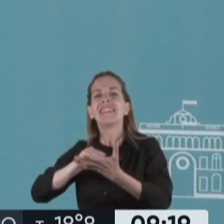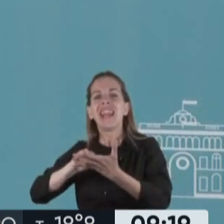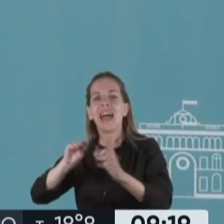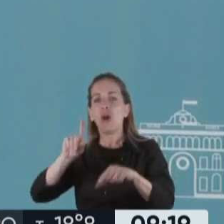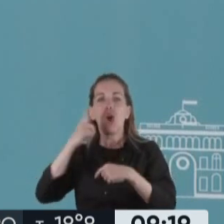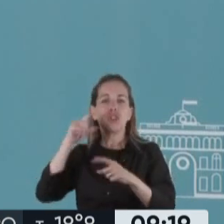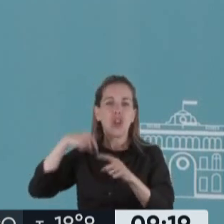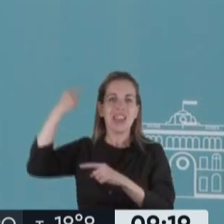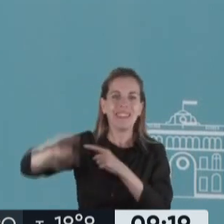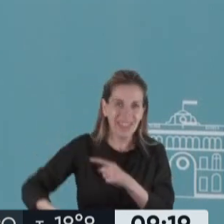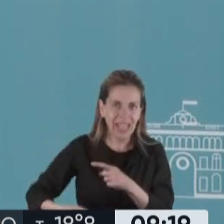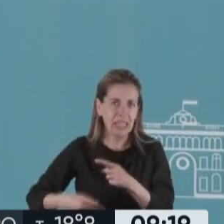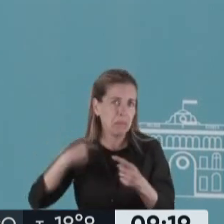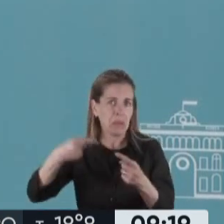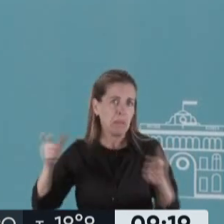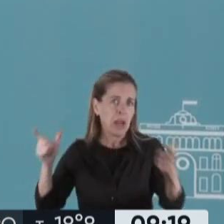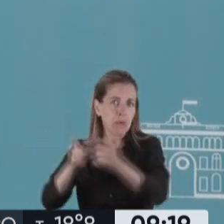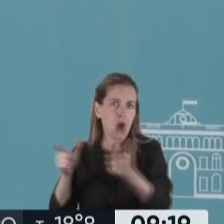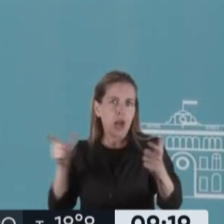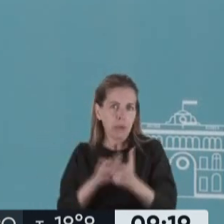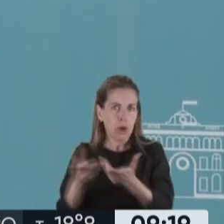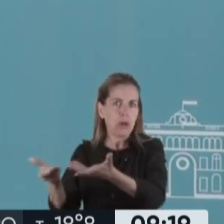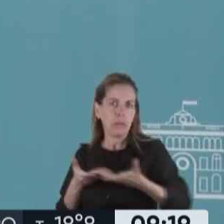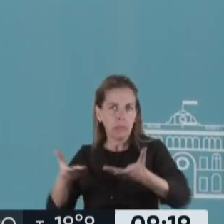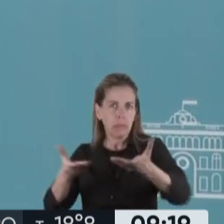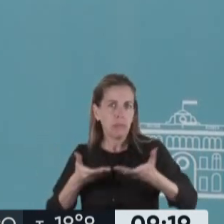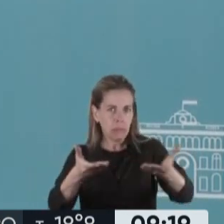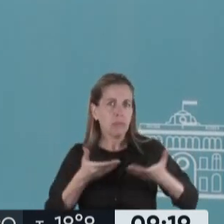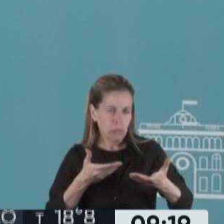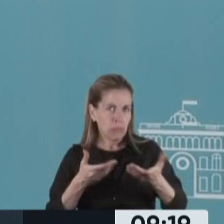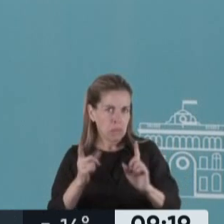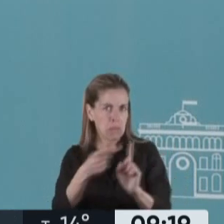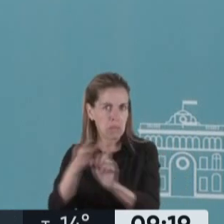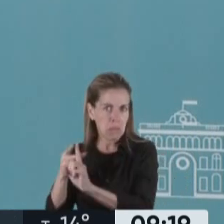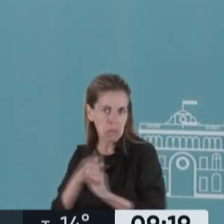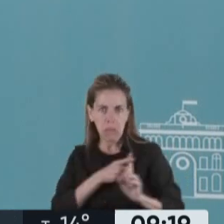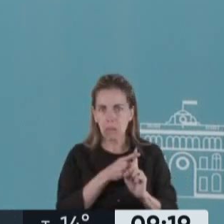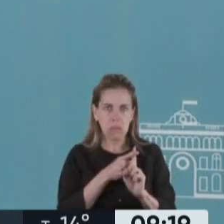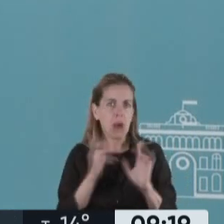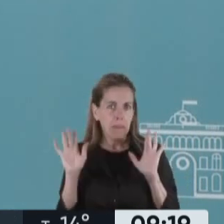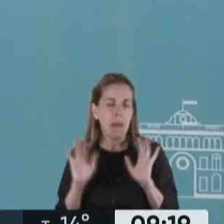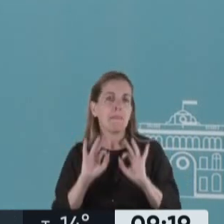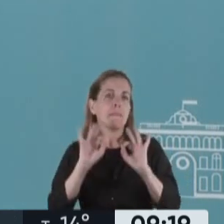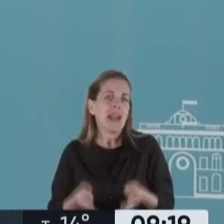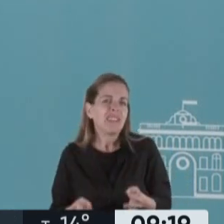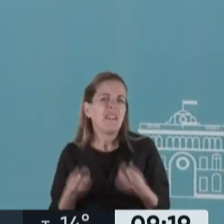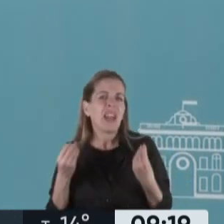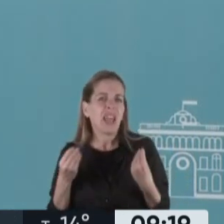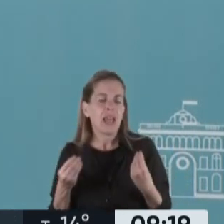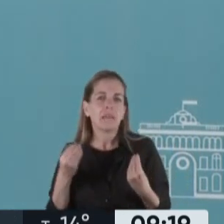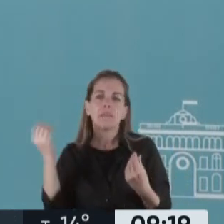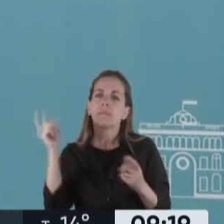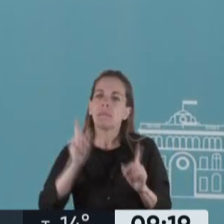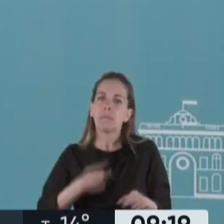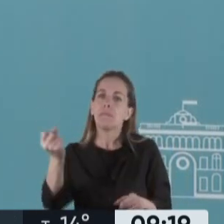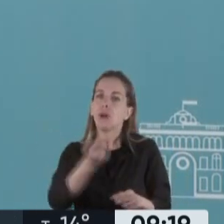al día siguiente, como parte de todas estas conversaciones que dije anteriormente a su colega que están llevando adelante y para saber, por otra parte, que es muy